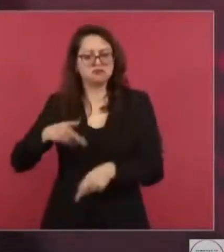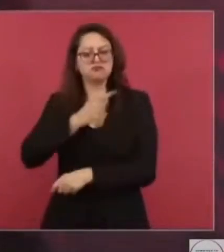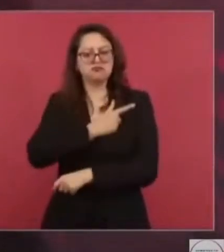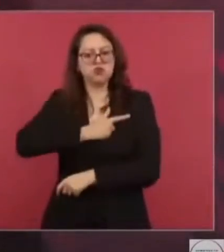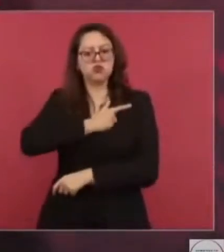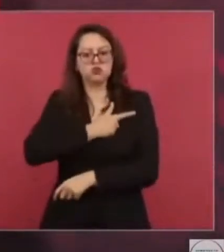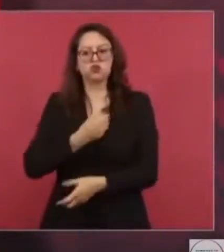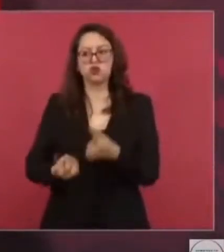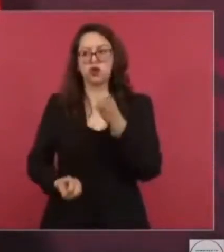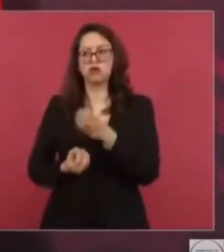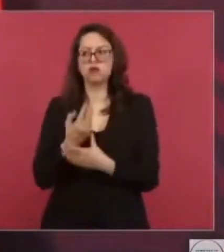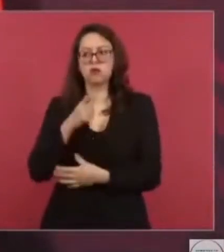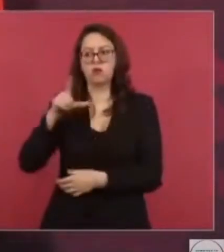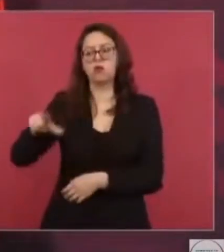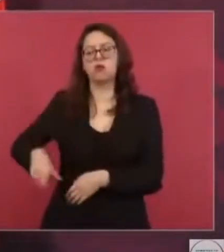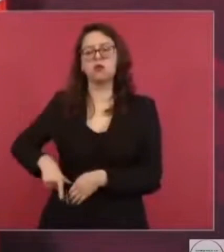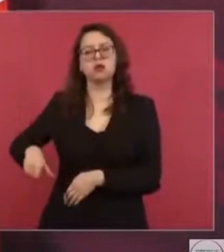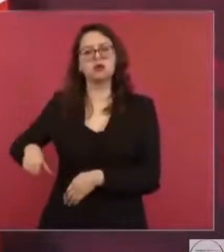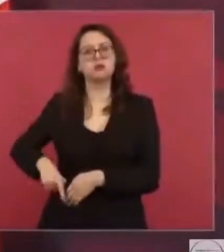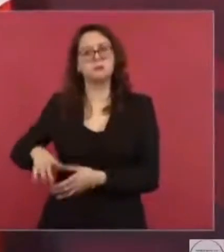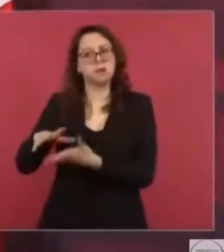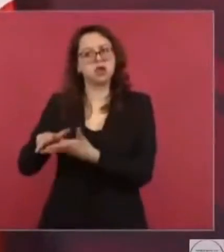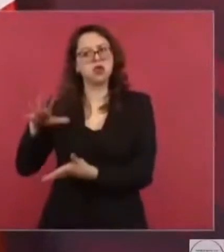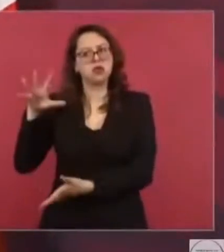la que está inconforme.